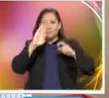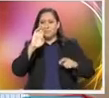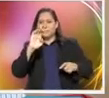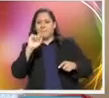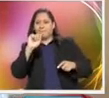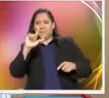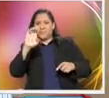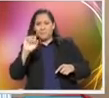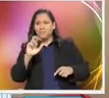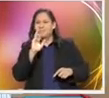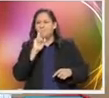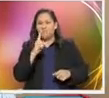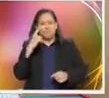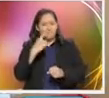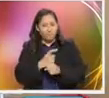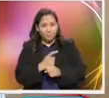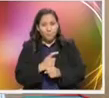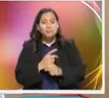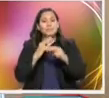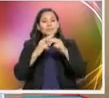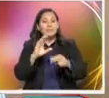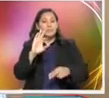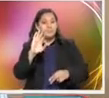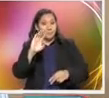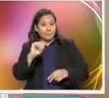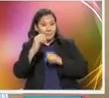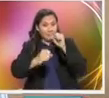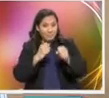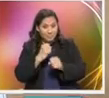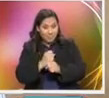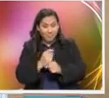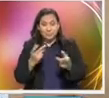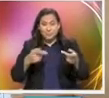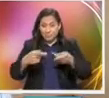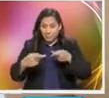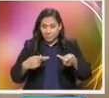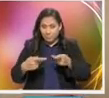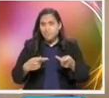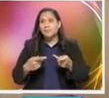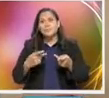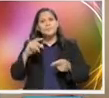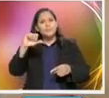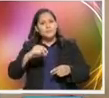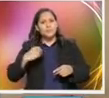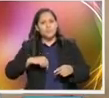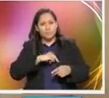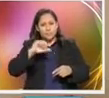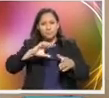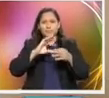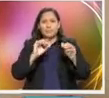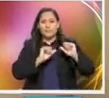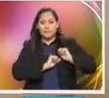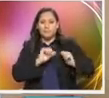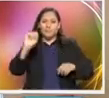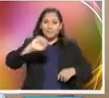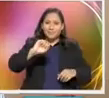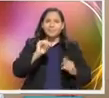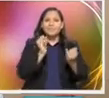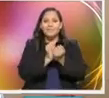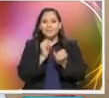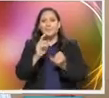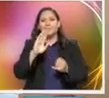dice que el mejor de todos. Se acaban de cumplir 49 años de su producción. Y bueno, hoy le vamos a hablar del Sargento Pimienta y